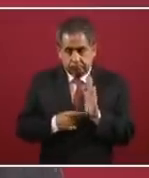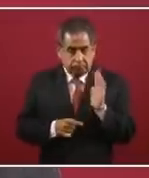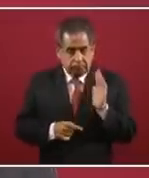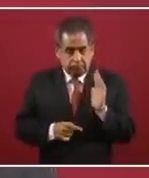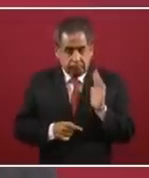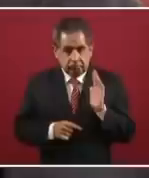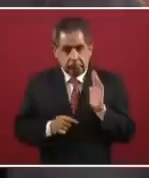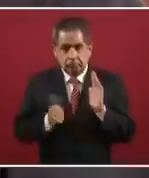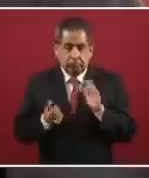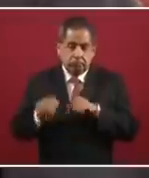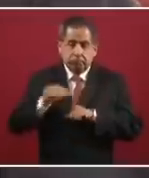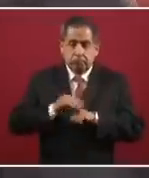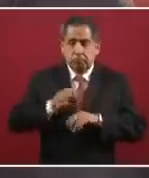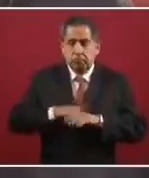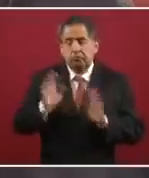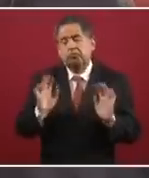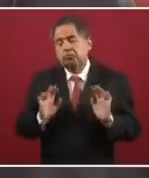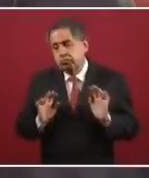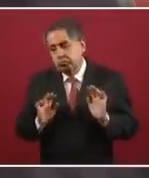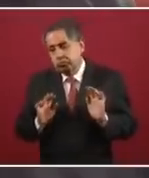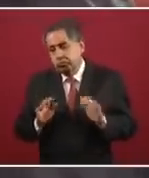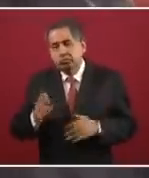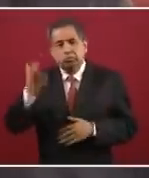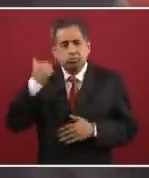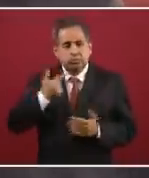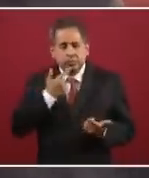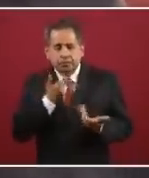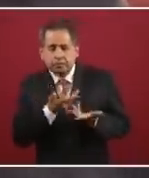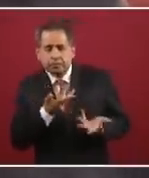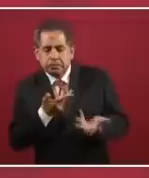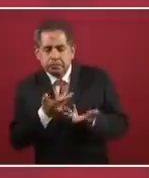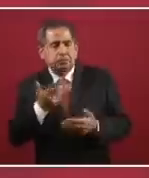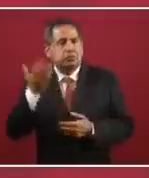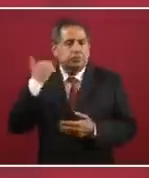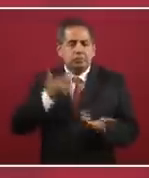Ya lo demás era lo que se negociaba.